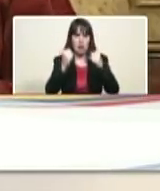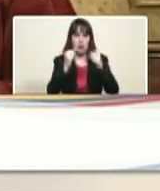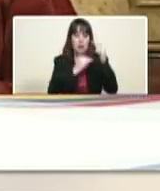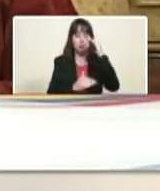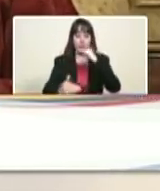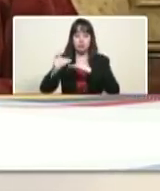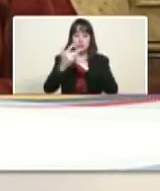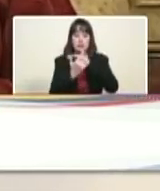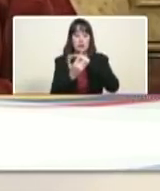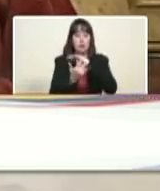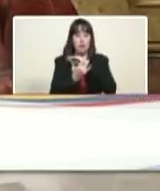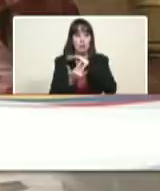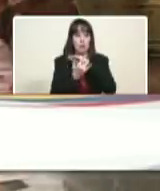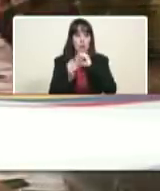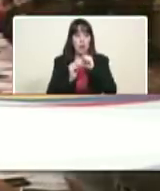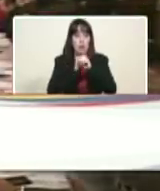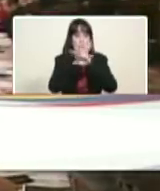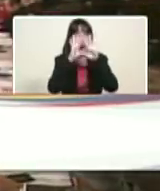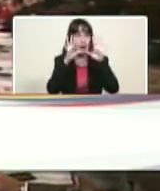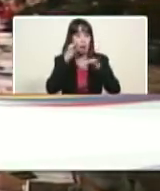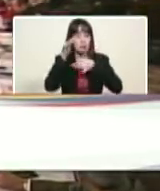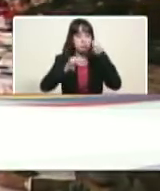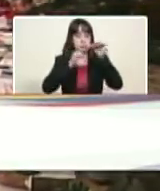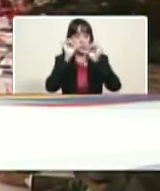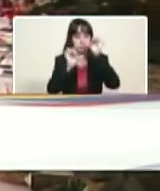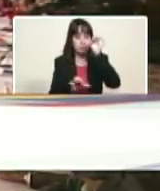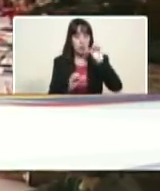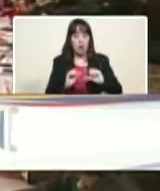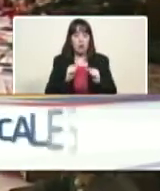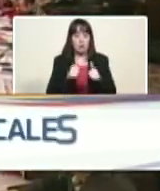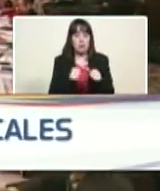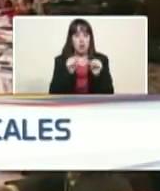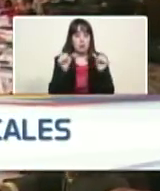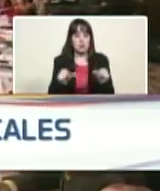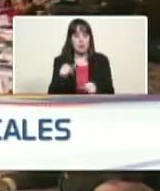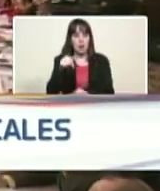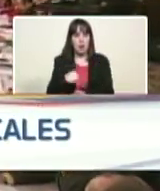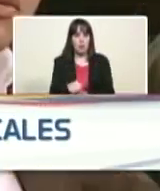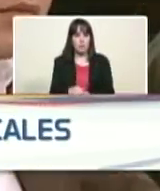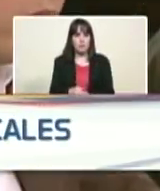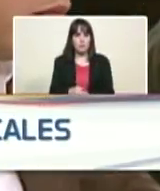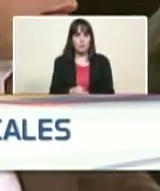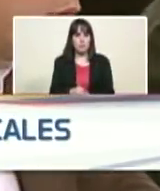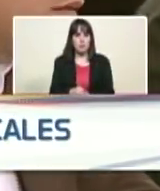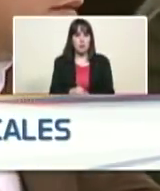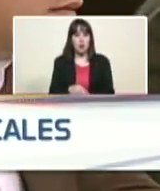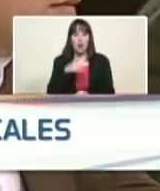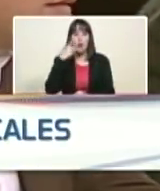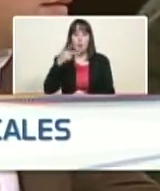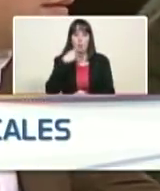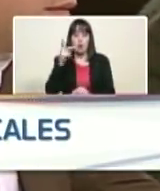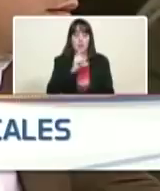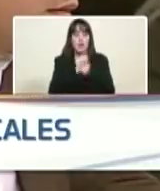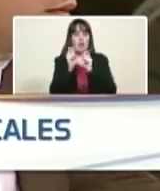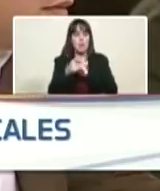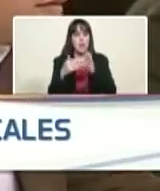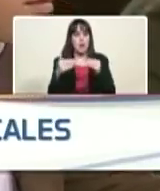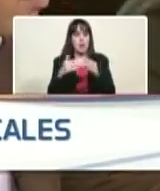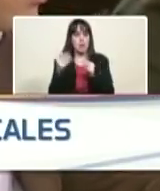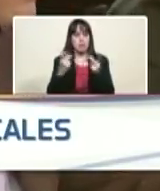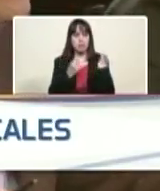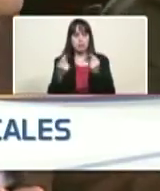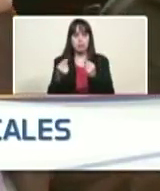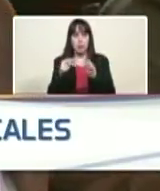tecnológico y de transparencia absoluta que ha arrancado el sistema. Segundo en línea, política cambiaria. Y